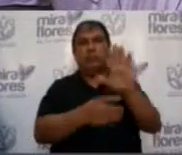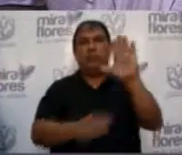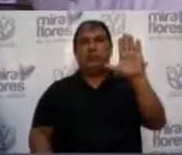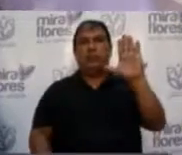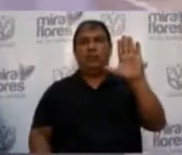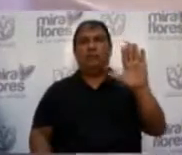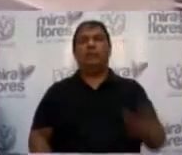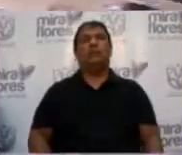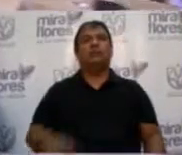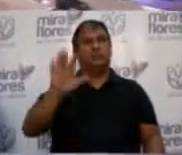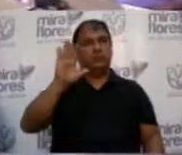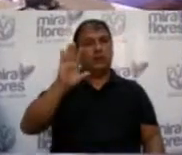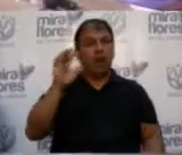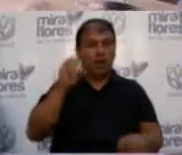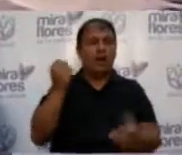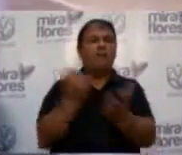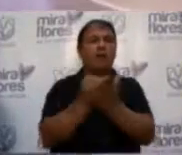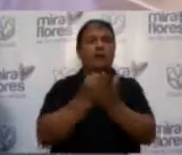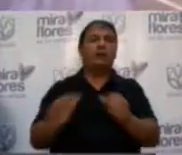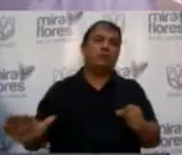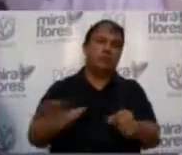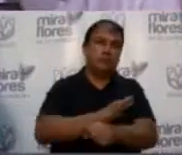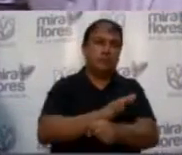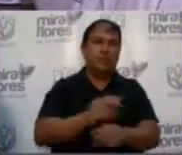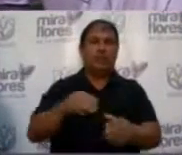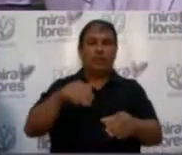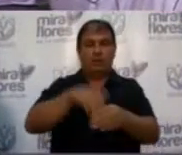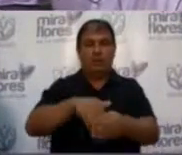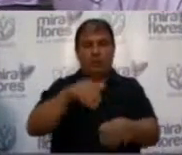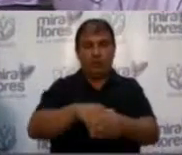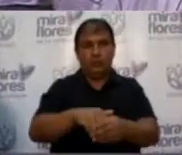señal de conformidad. Se aprueba por unanimidad de